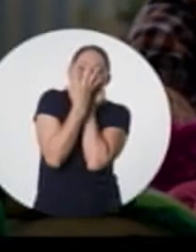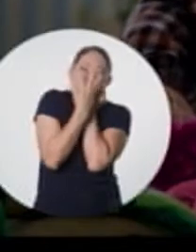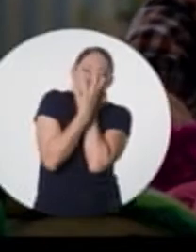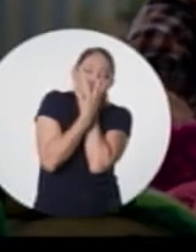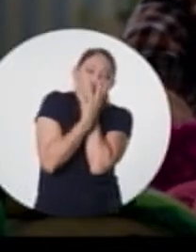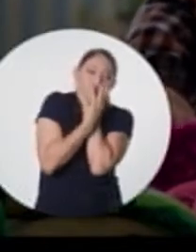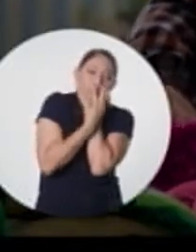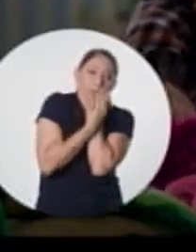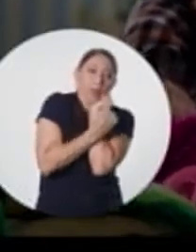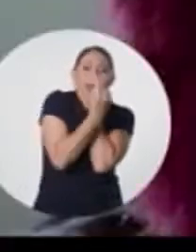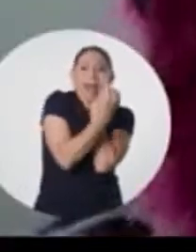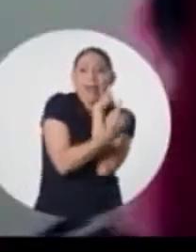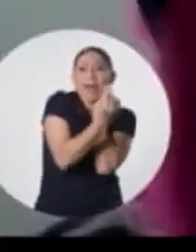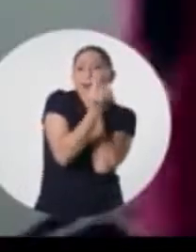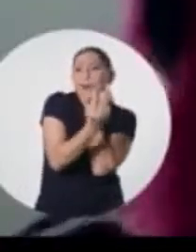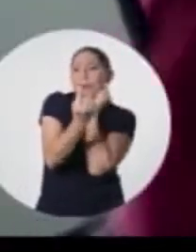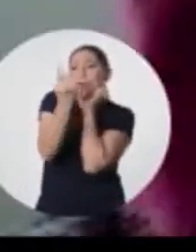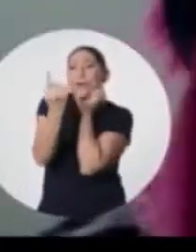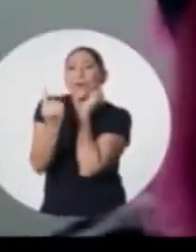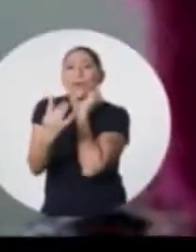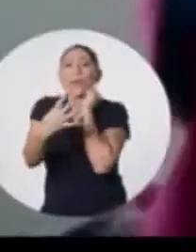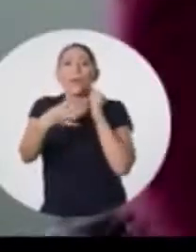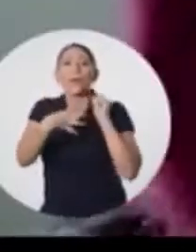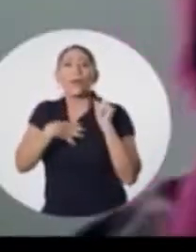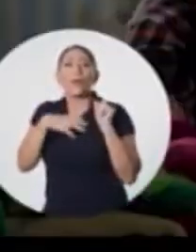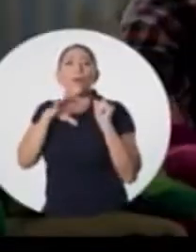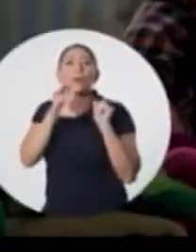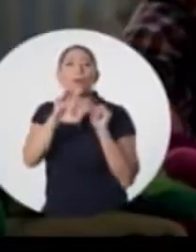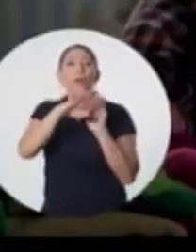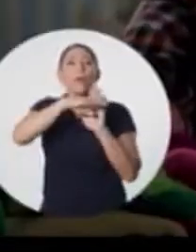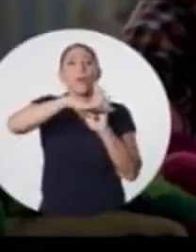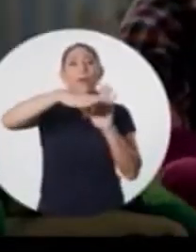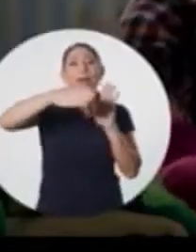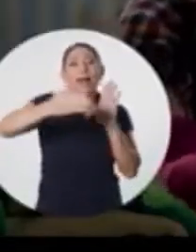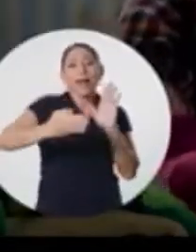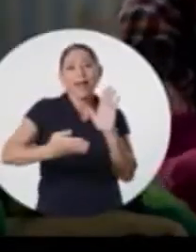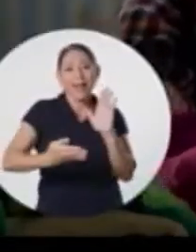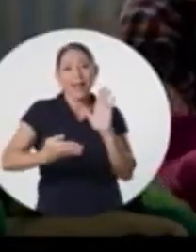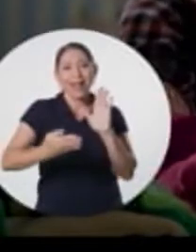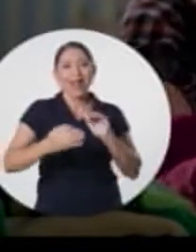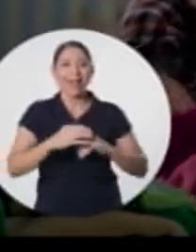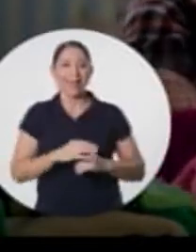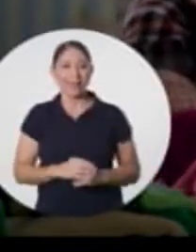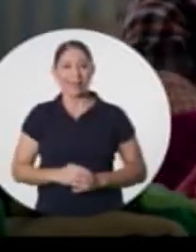a uno, cada uno en su cama.